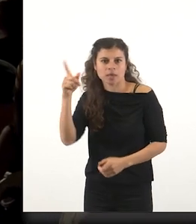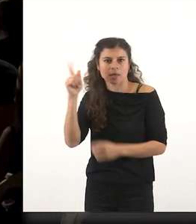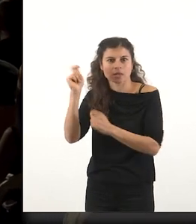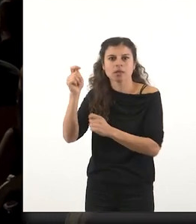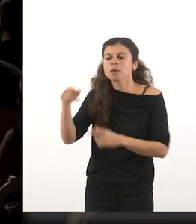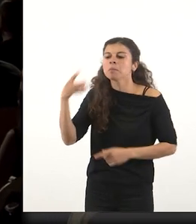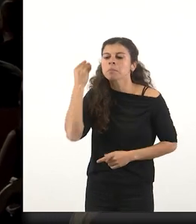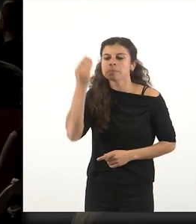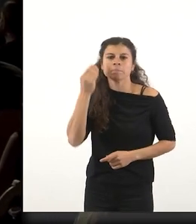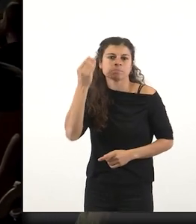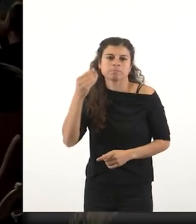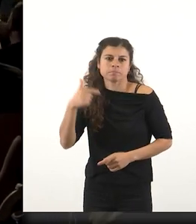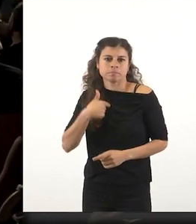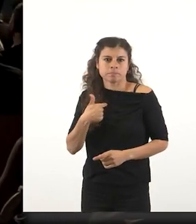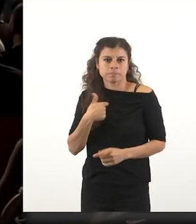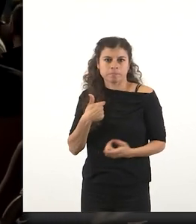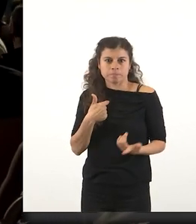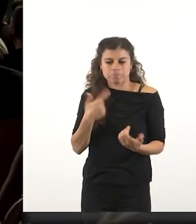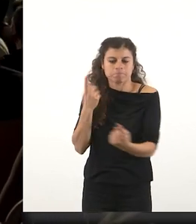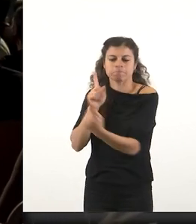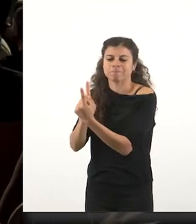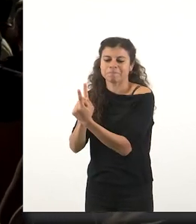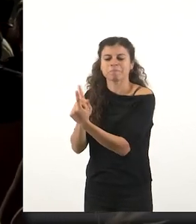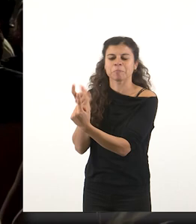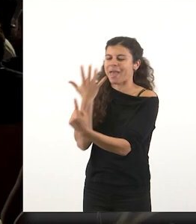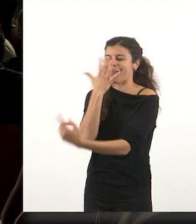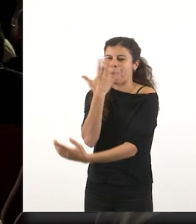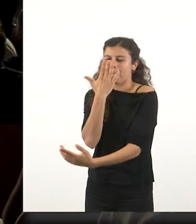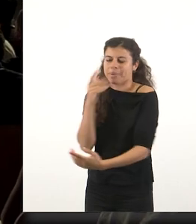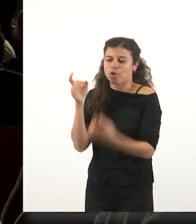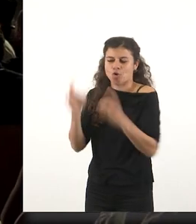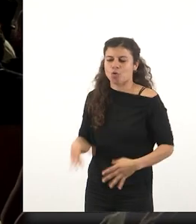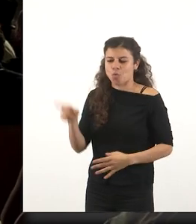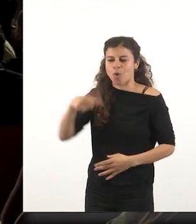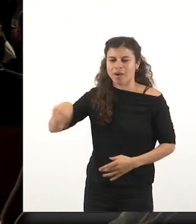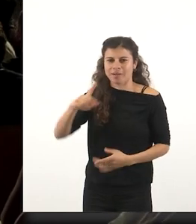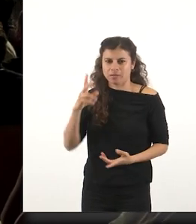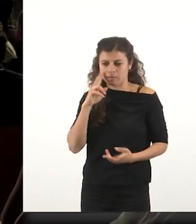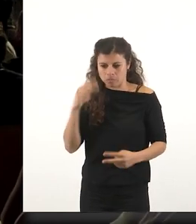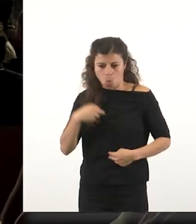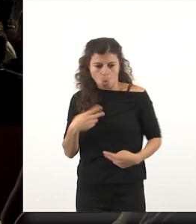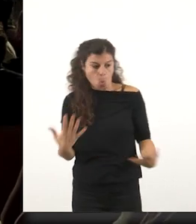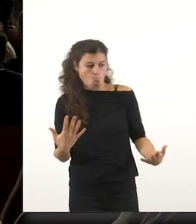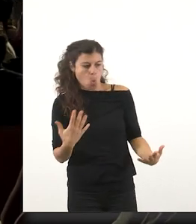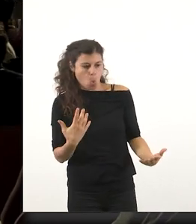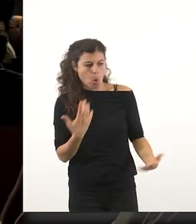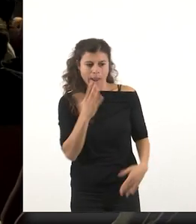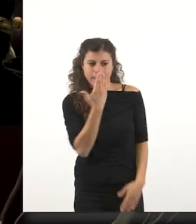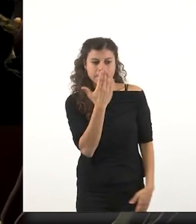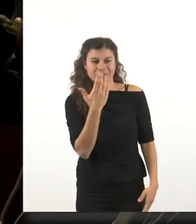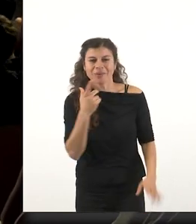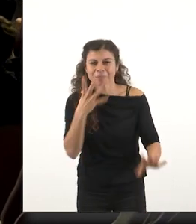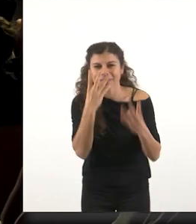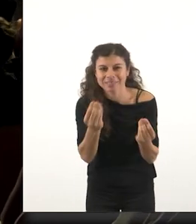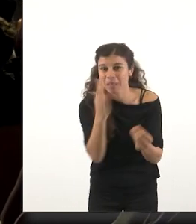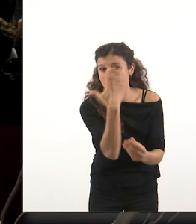ya. Ya van todos locos queriendo irse y cuando ya bajé para ellos y se vieron en el espejo y dije, yo me voy porque no aguanto a esta tía, es que me lo está mostrando muy claro. ¿Entendéis cuando